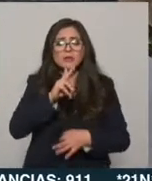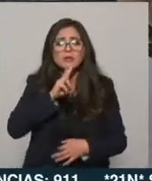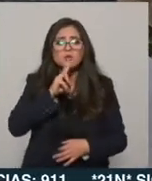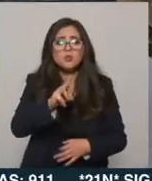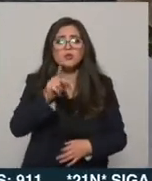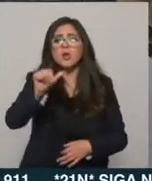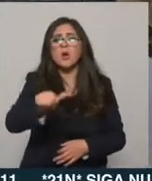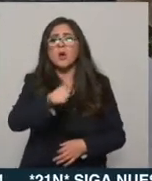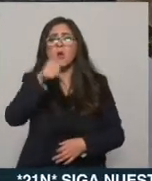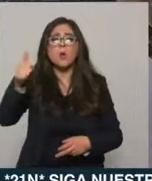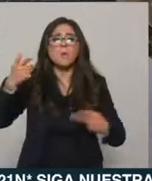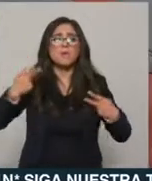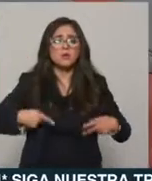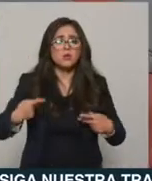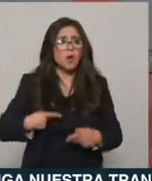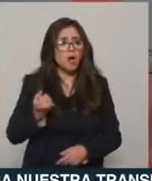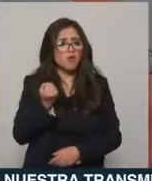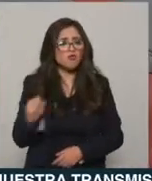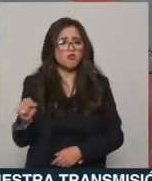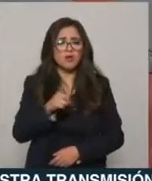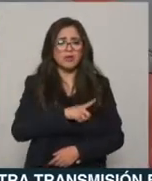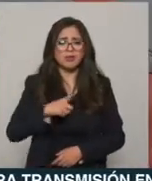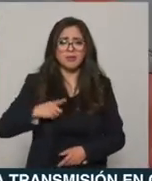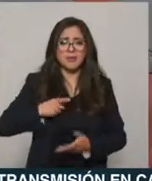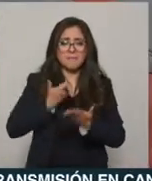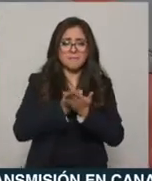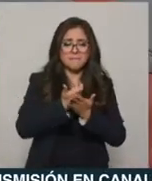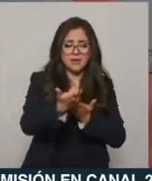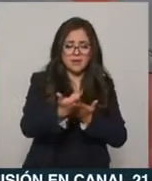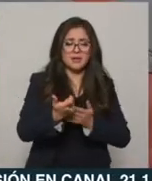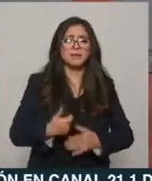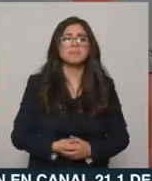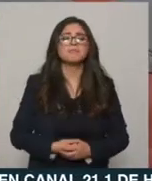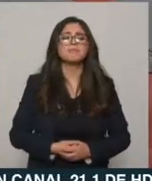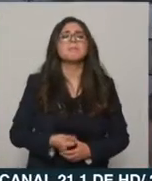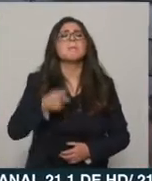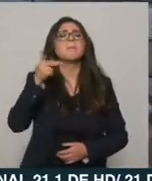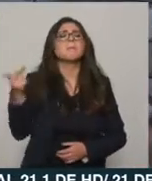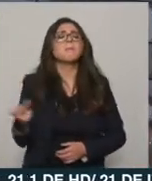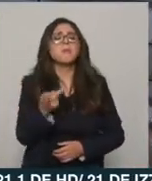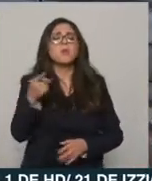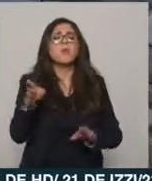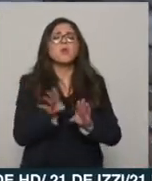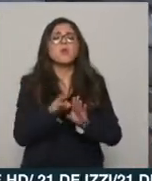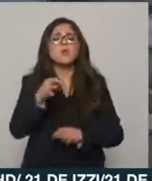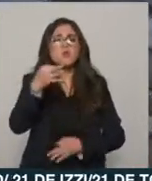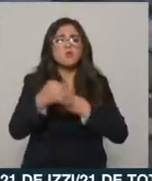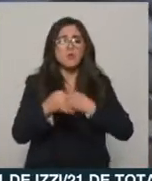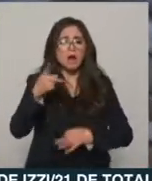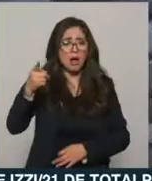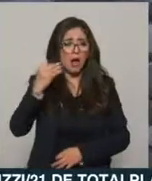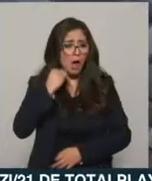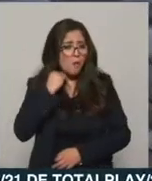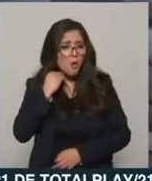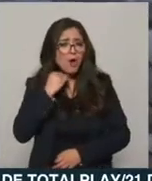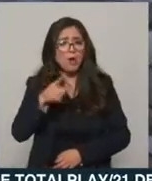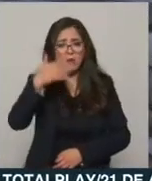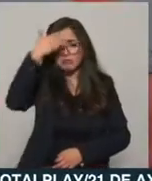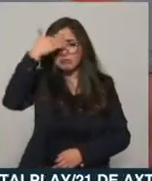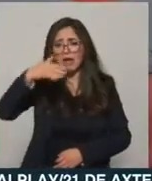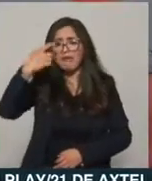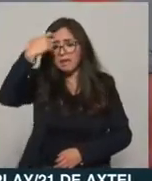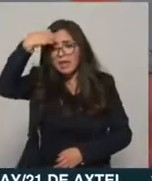Magistrado, rápidamente antes de despedirnos, otra de los cuestionamientos que nos hacen a través de las redes sociales, ¿cómo saber si el abogado que estoy contratando está capacitado